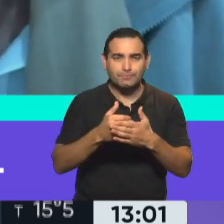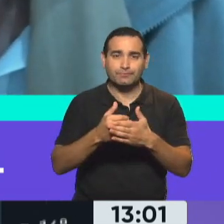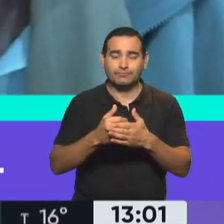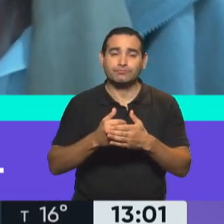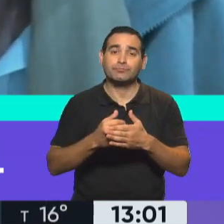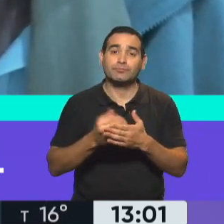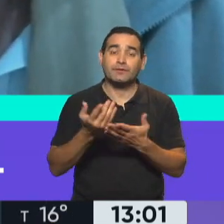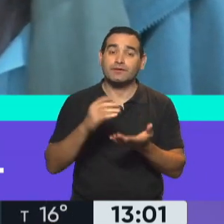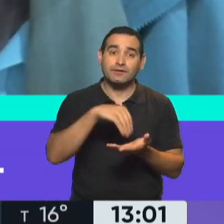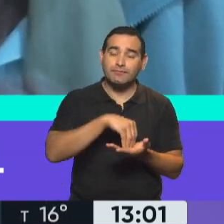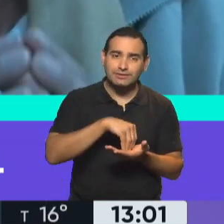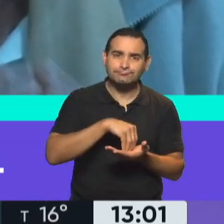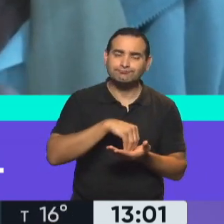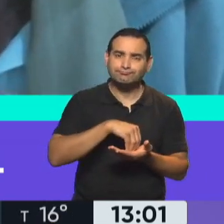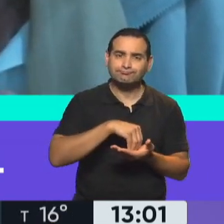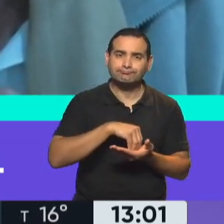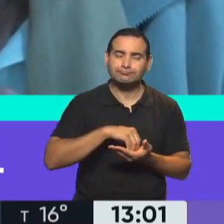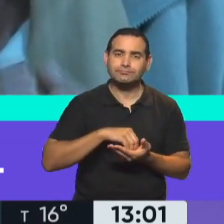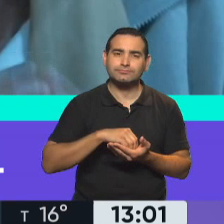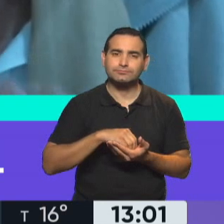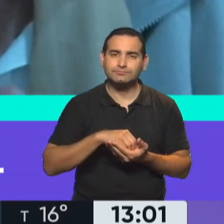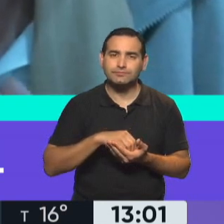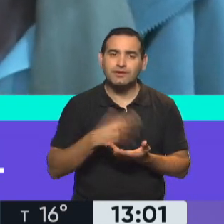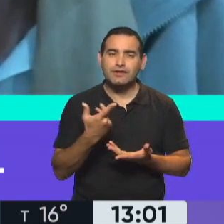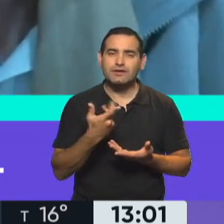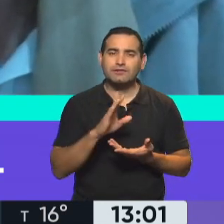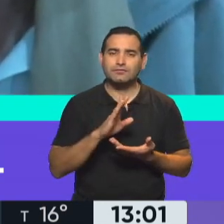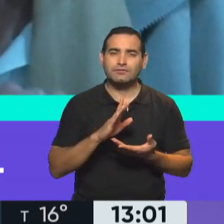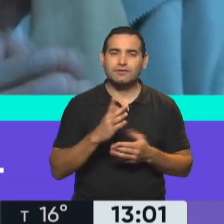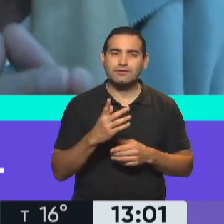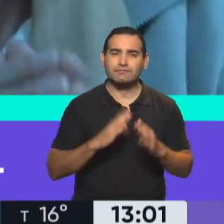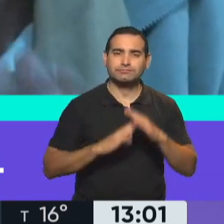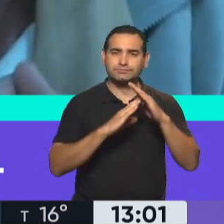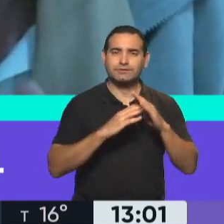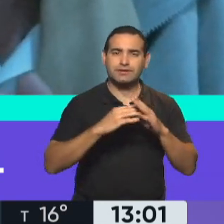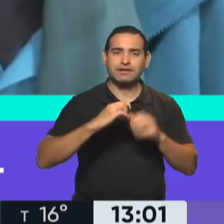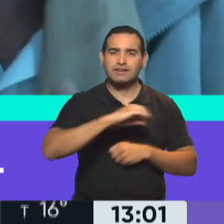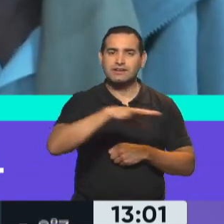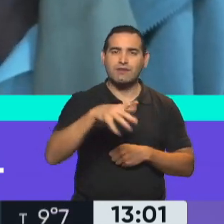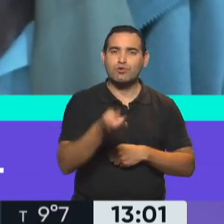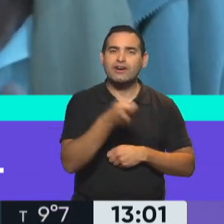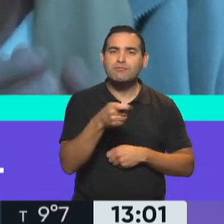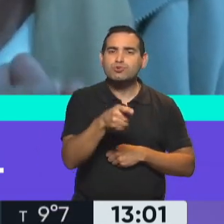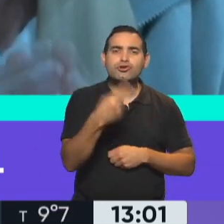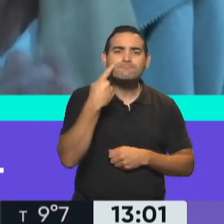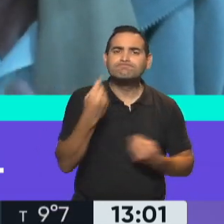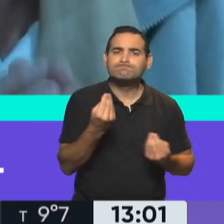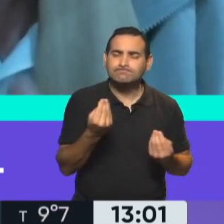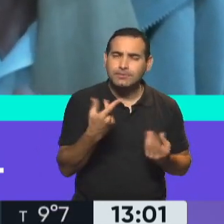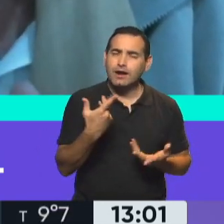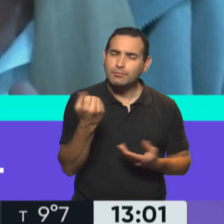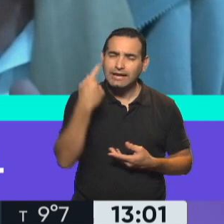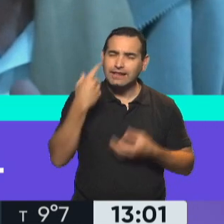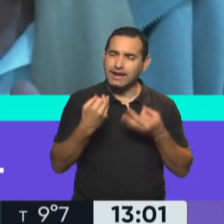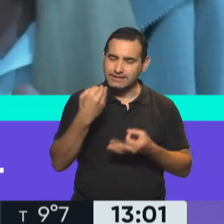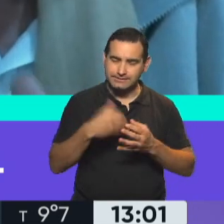de eso, fíjense en ustedes cuál es la actitud de la dirigencia gremial agropecuaria, que es lo que nos interesa analizar acá para entender un poco